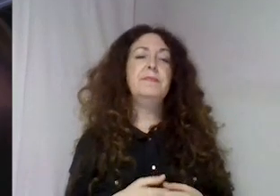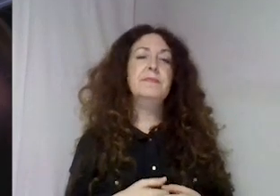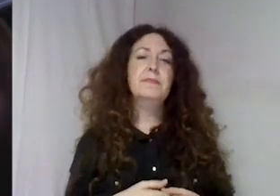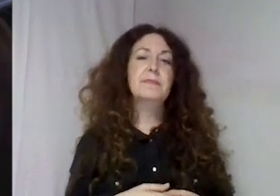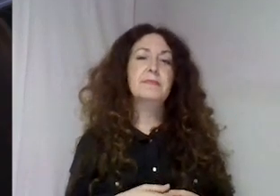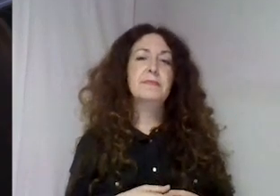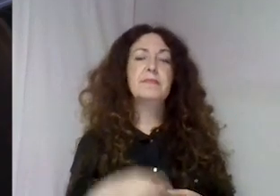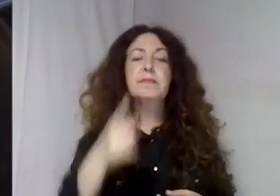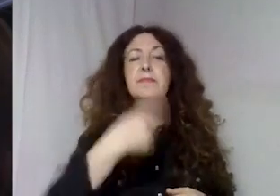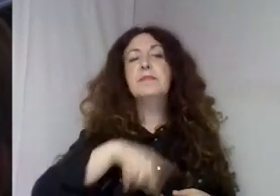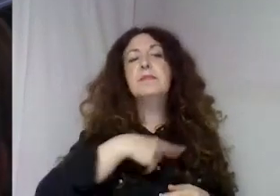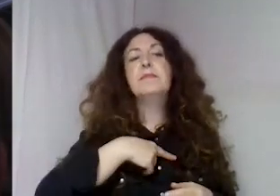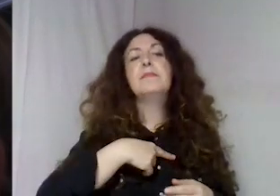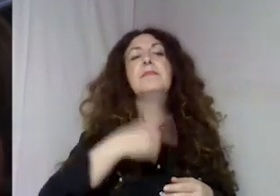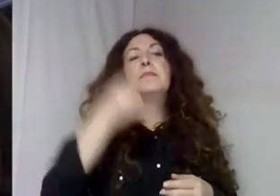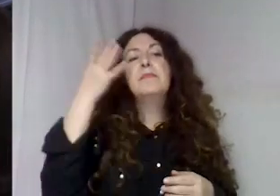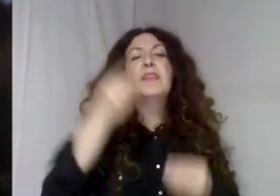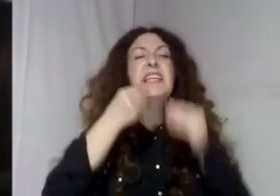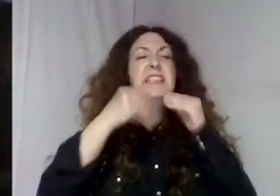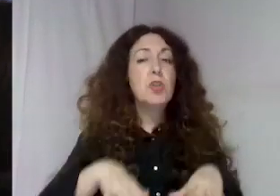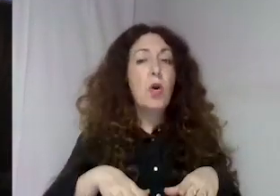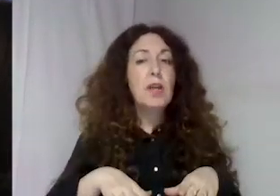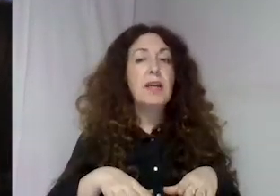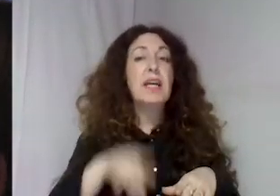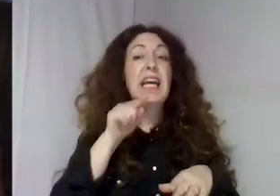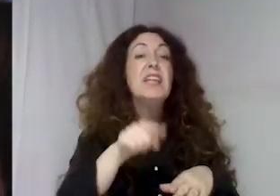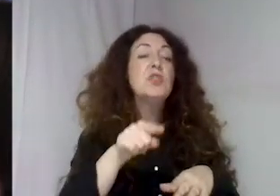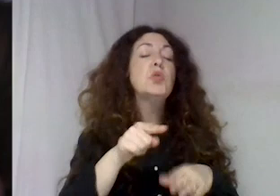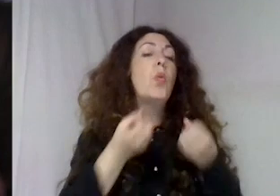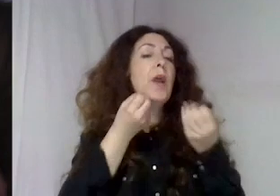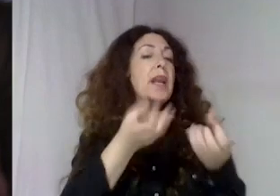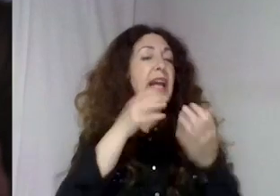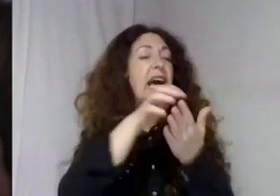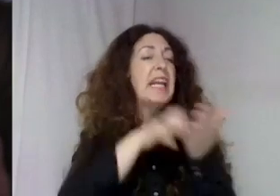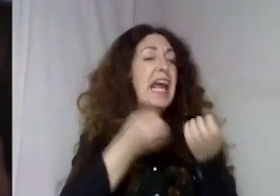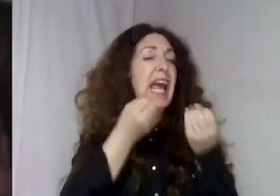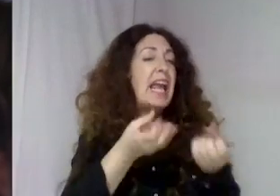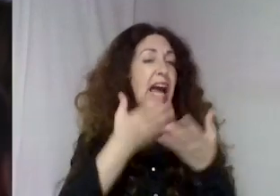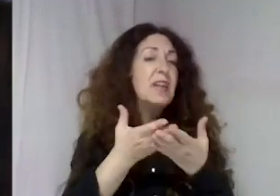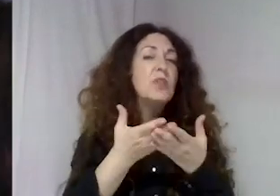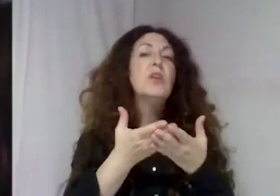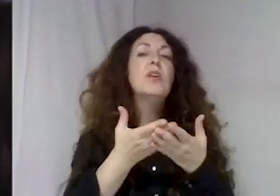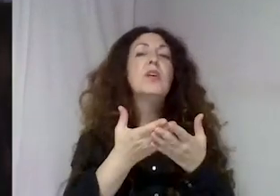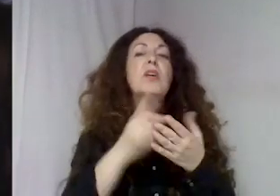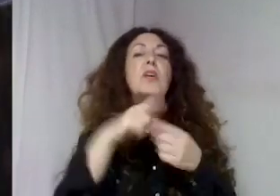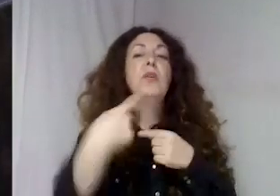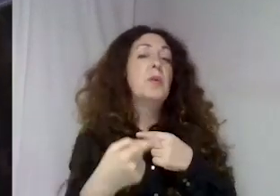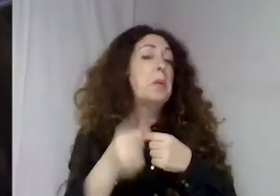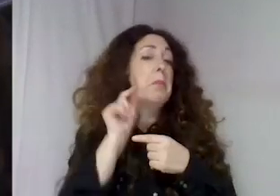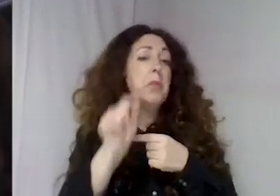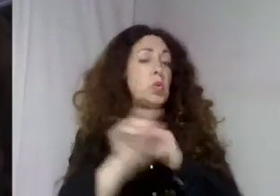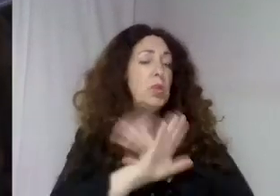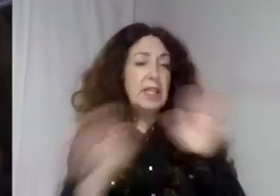yo creo que, al contrario, o sea, yo creo que no es que esperemos de los artistas que sean asesinos, porque pobre Alberto que